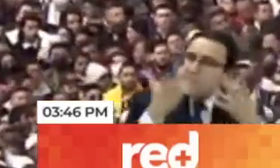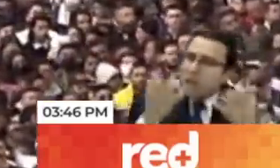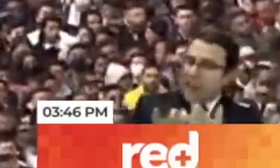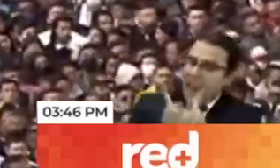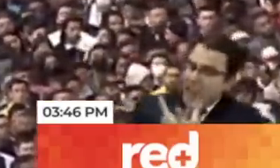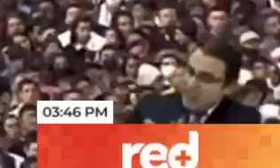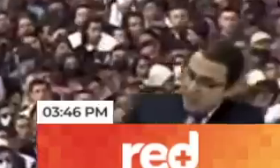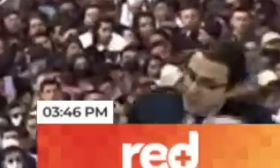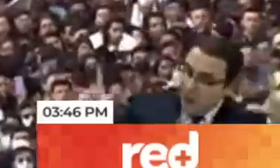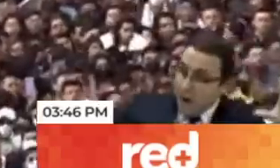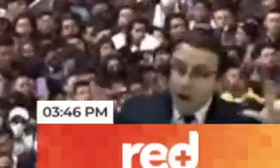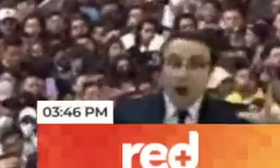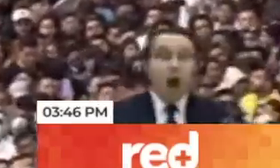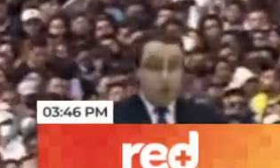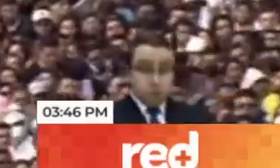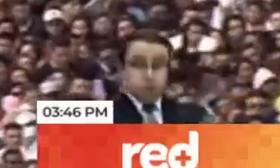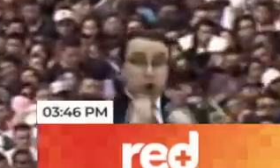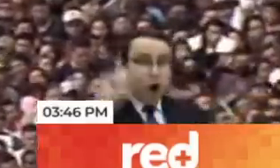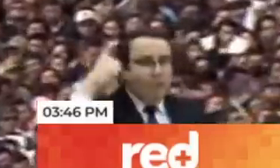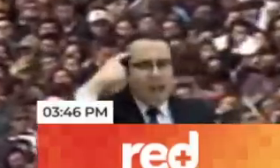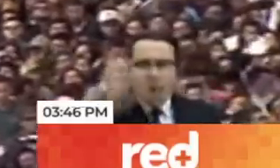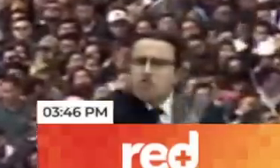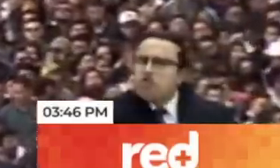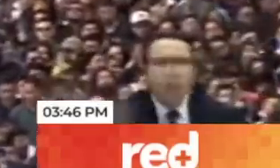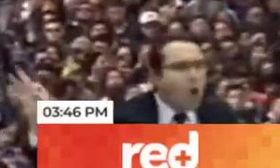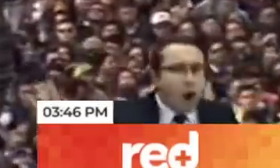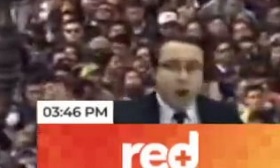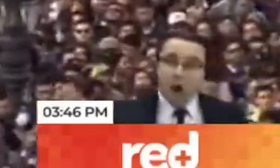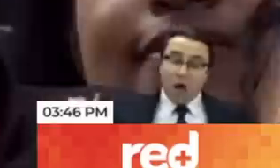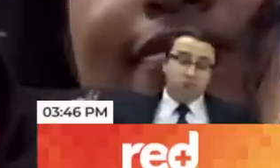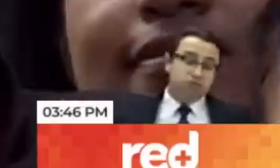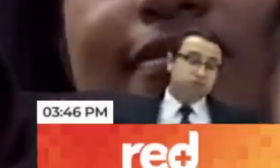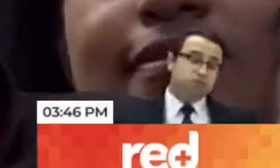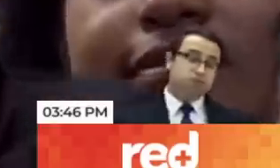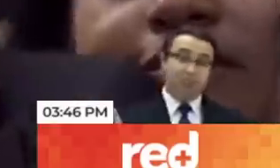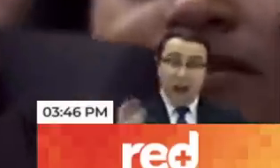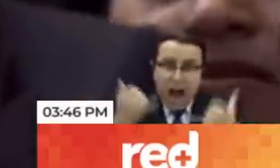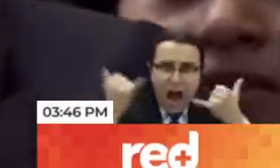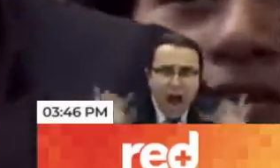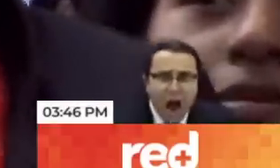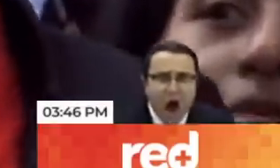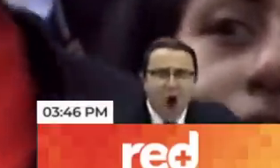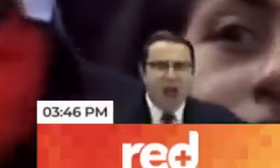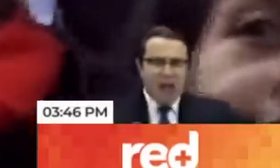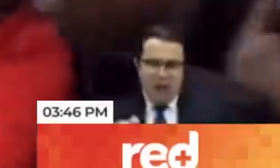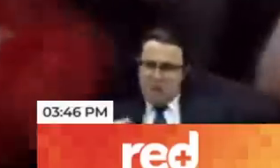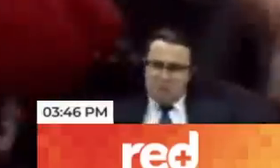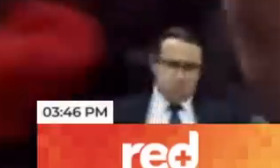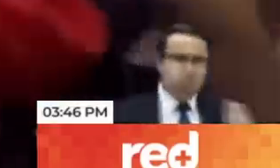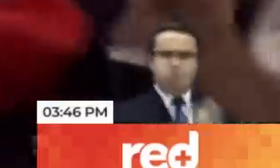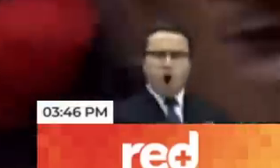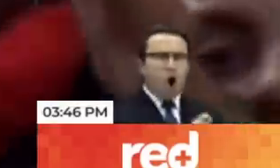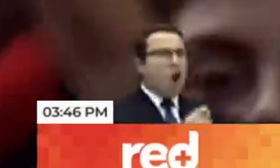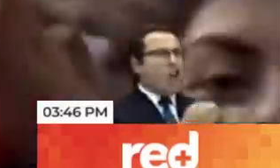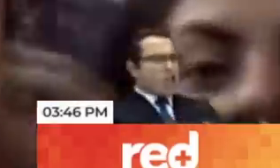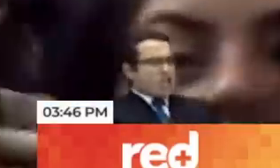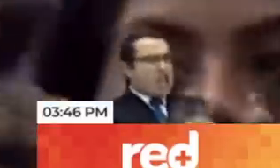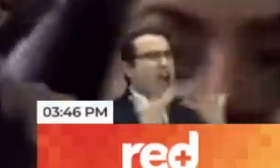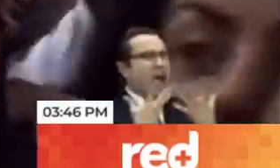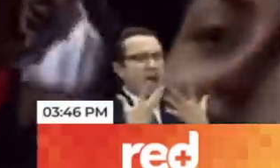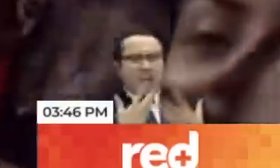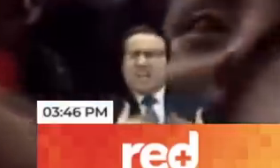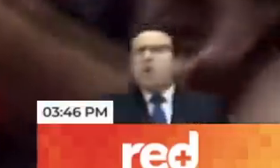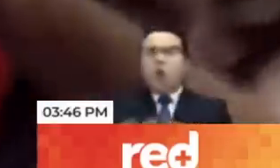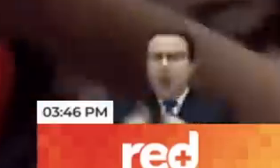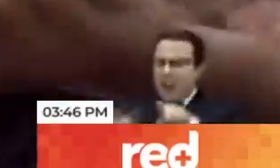gobierno popular. Hoy hemos llegado aquí gracias a un mandato popular, a un río, a un torrente de voluntades,